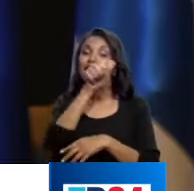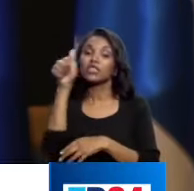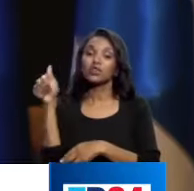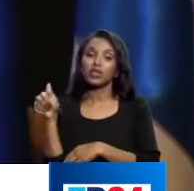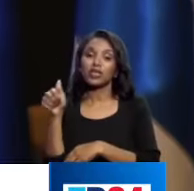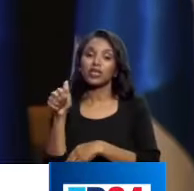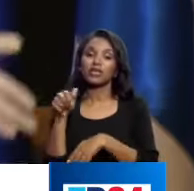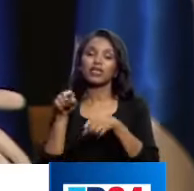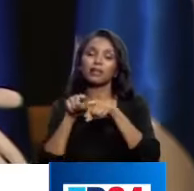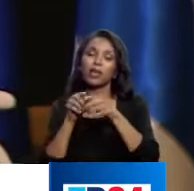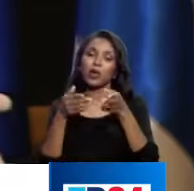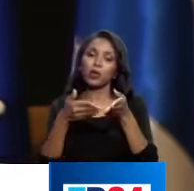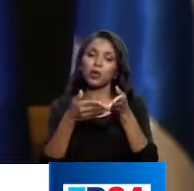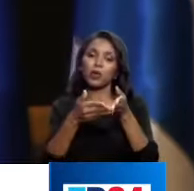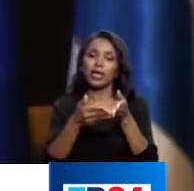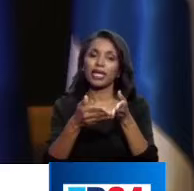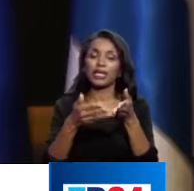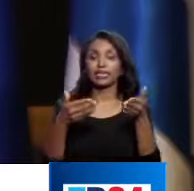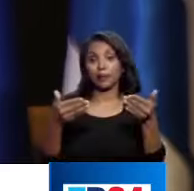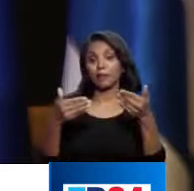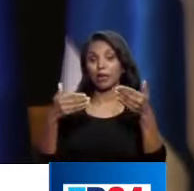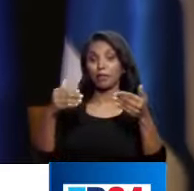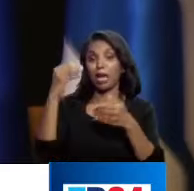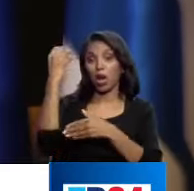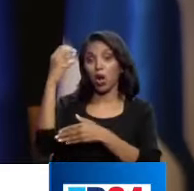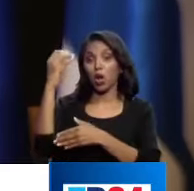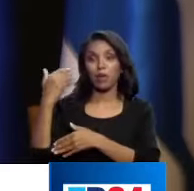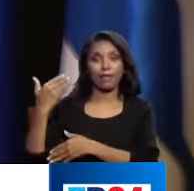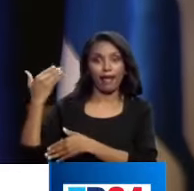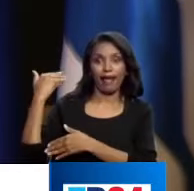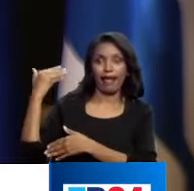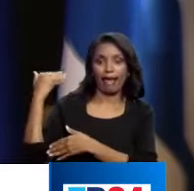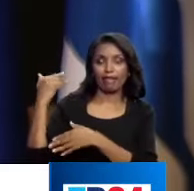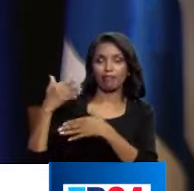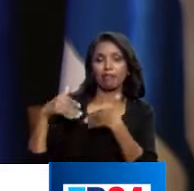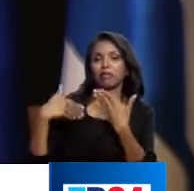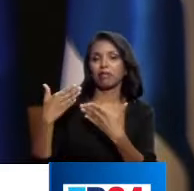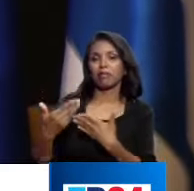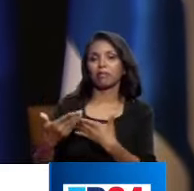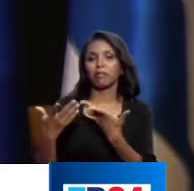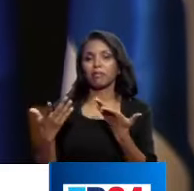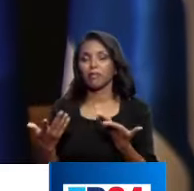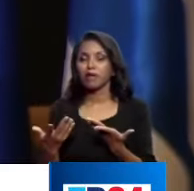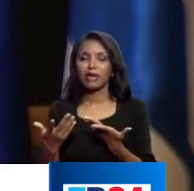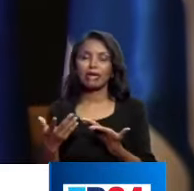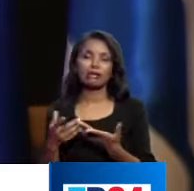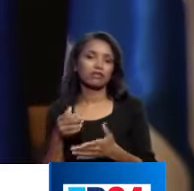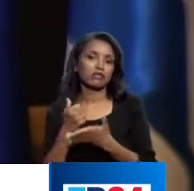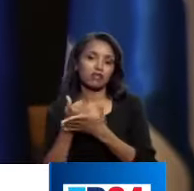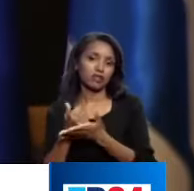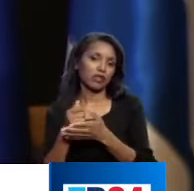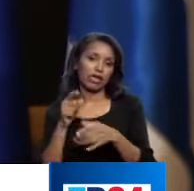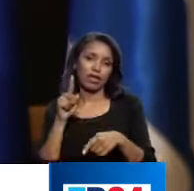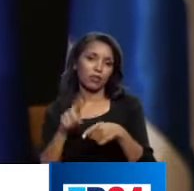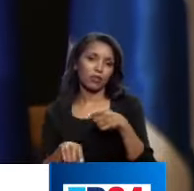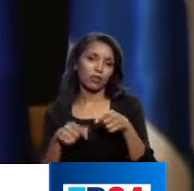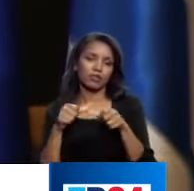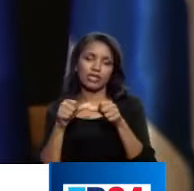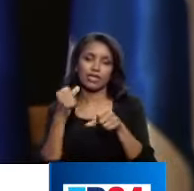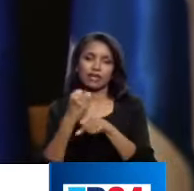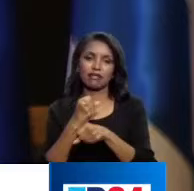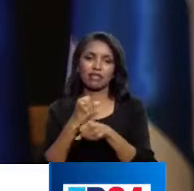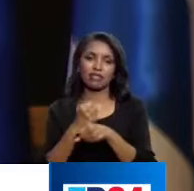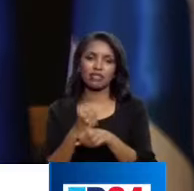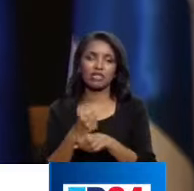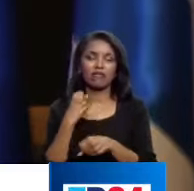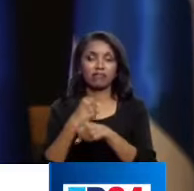ferry entre Panamá y Colombia, que antes operaba, pero lastimosamente por falta de ayuda dejó de estar. Estos